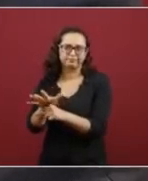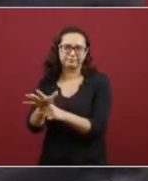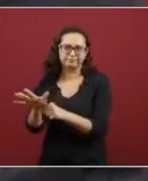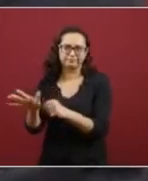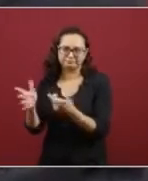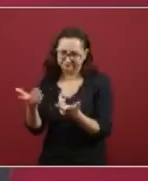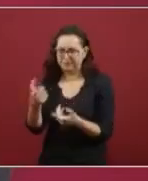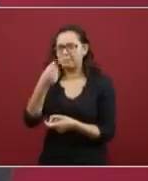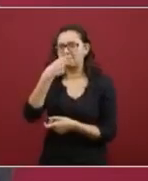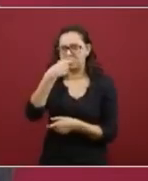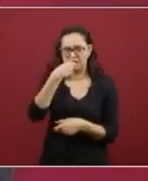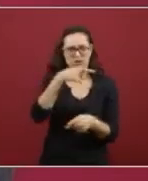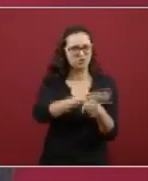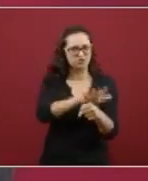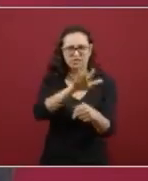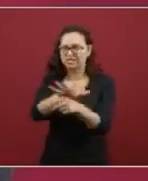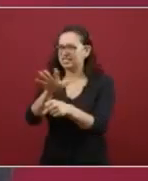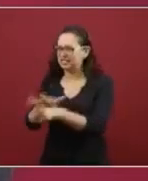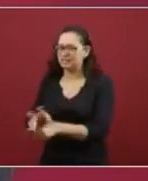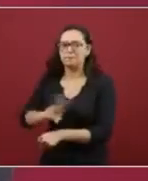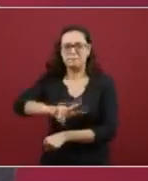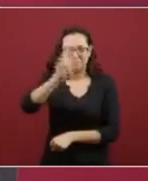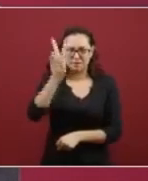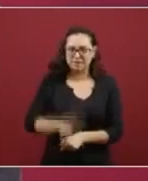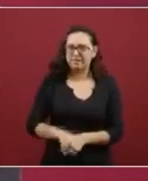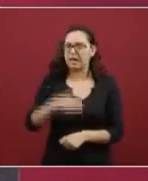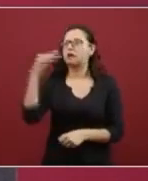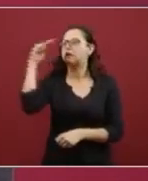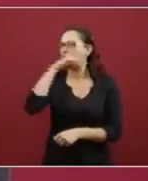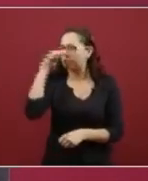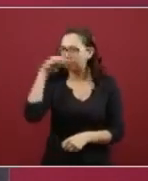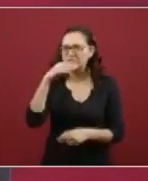Atención médica y medicamentos gratuitos para la gente que no tiene